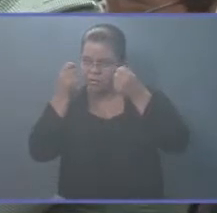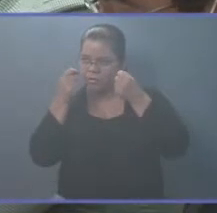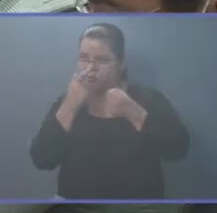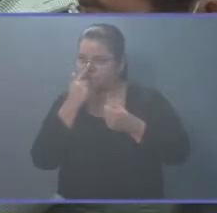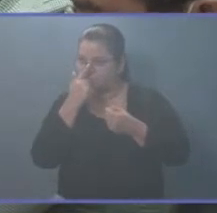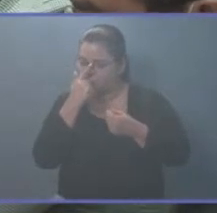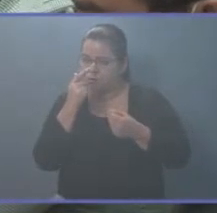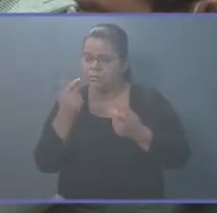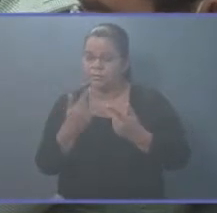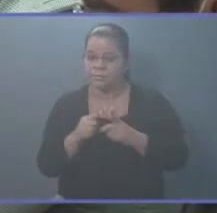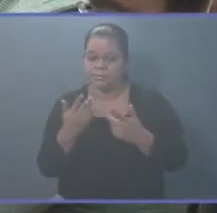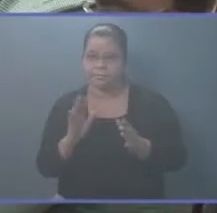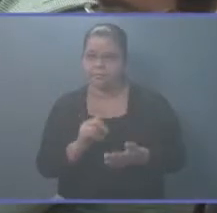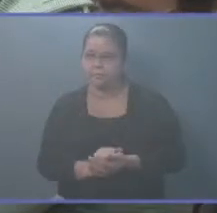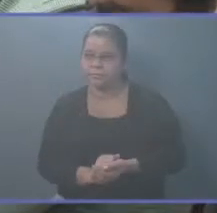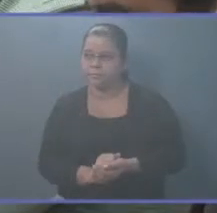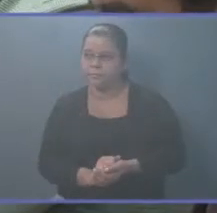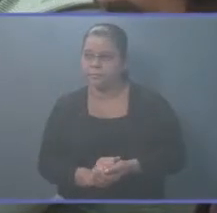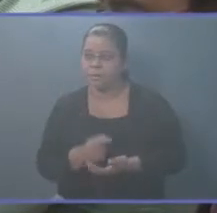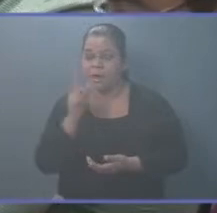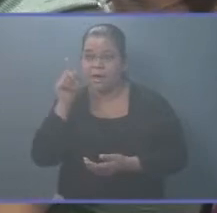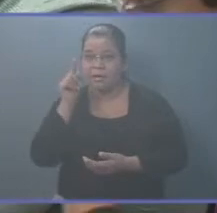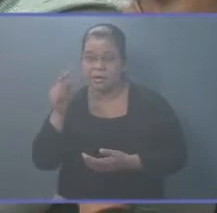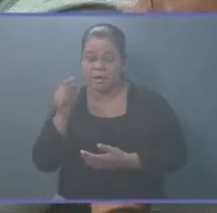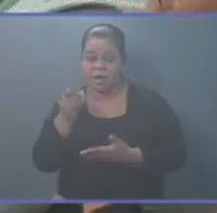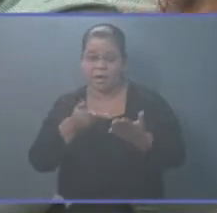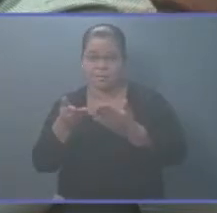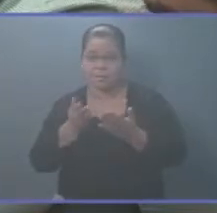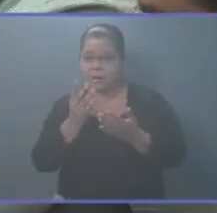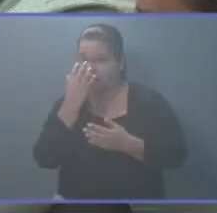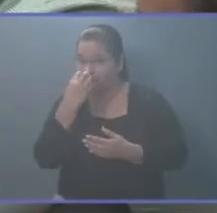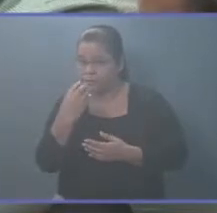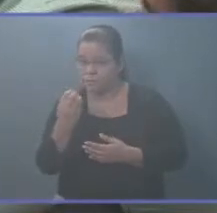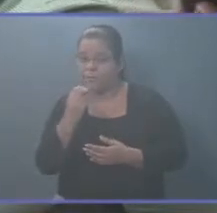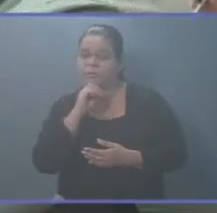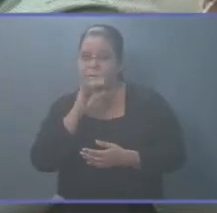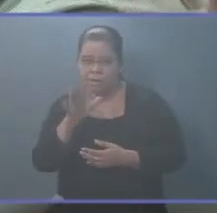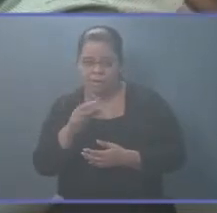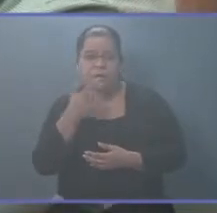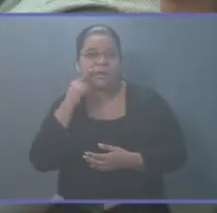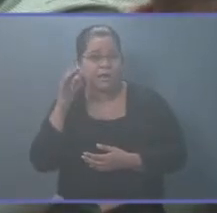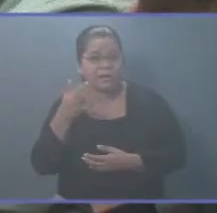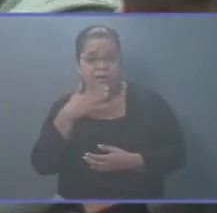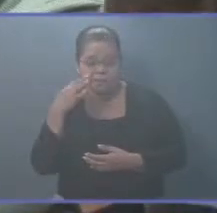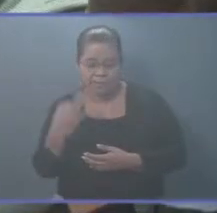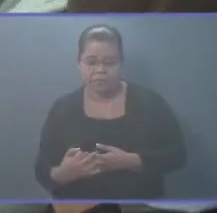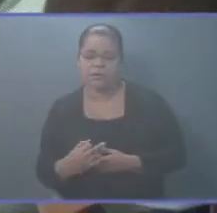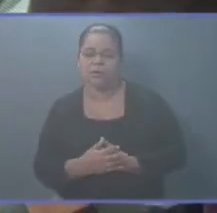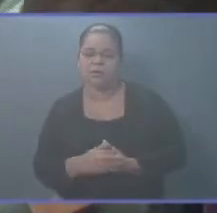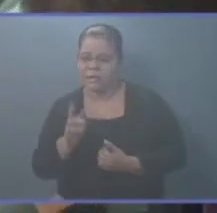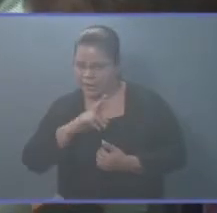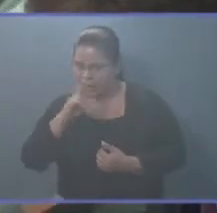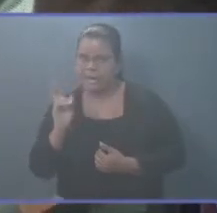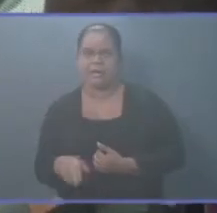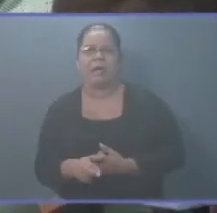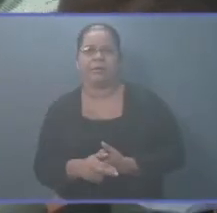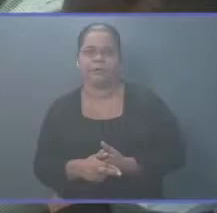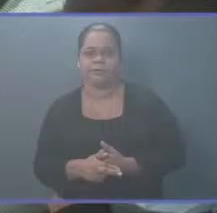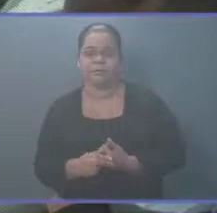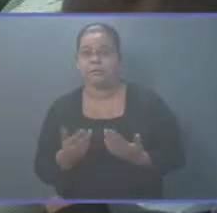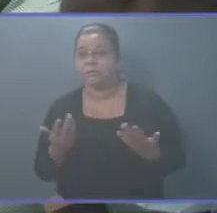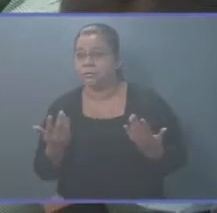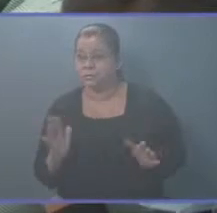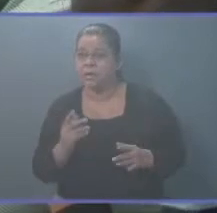Esto ocurrió en el mercado, de Aguachapán. Es decir, estoy dando hechos de referencia que